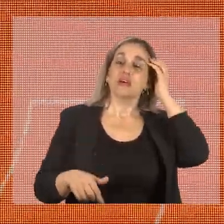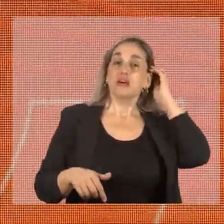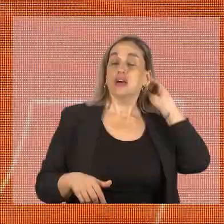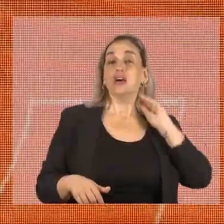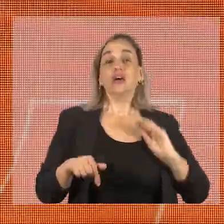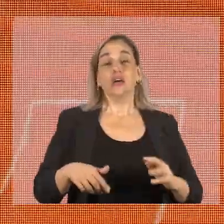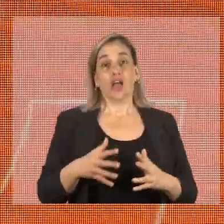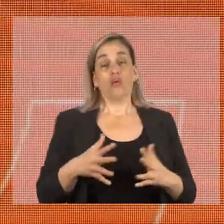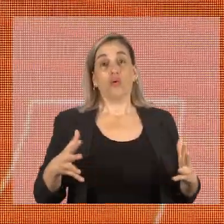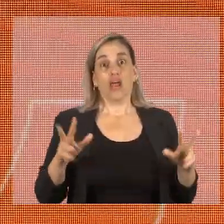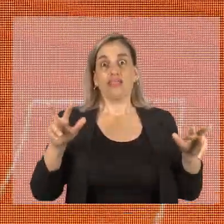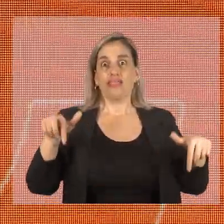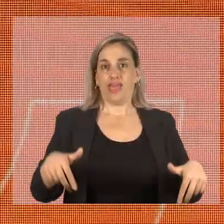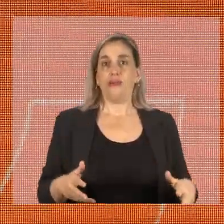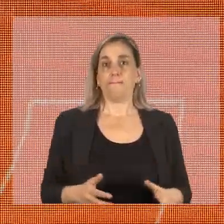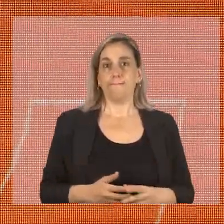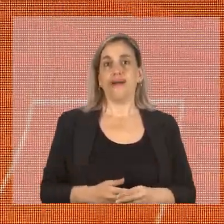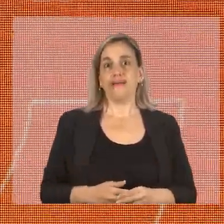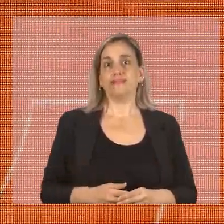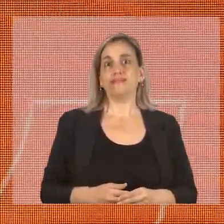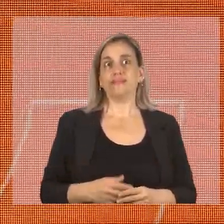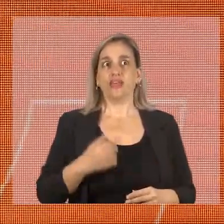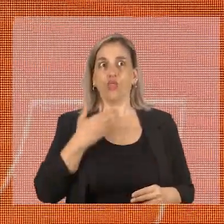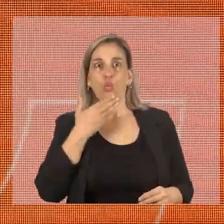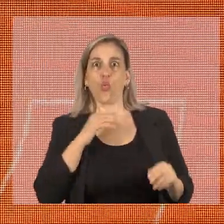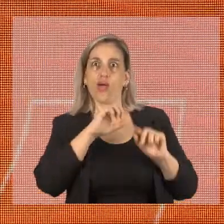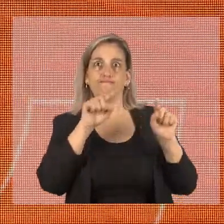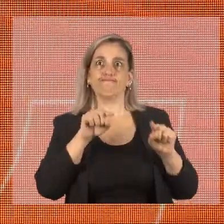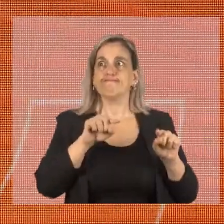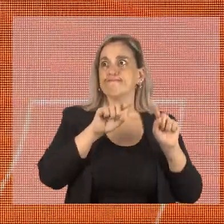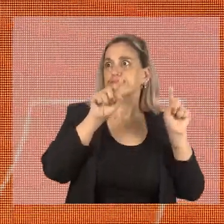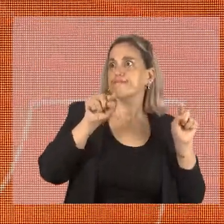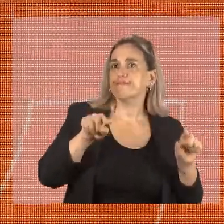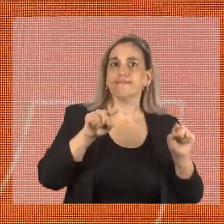hay una gran bolsa gigante, un bolsón de signos de interrogación.